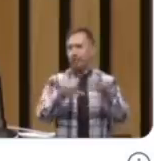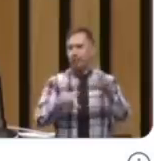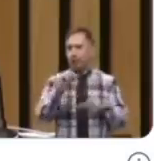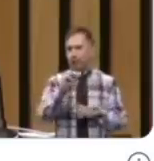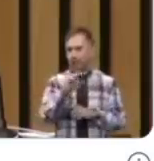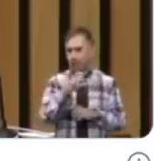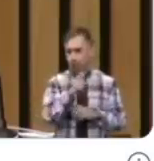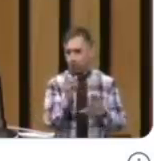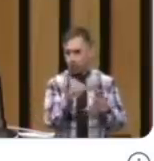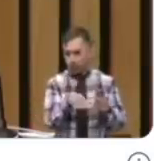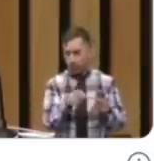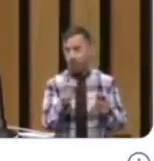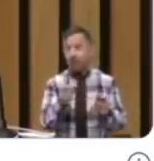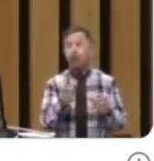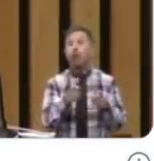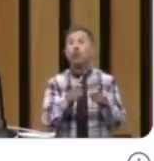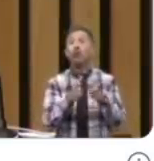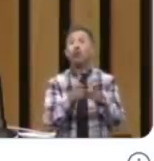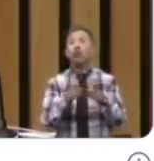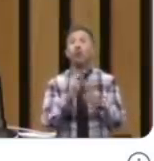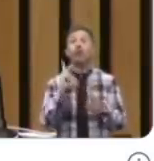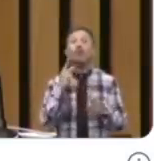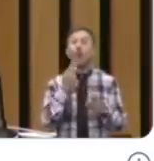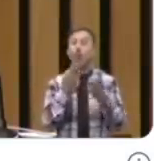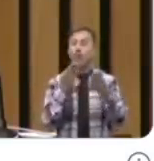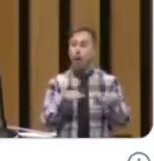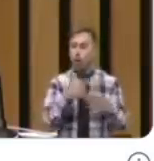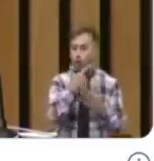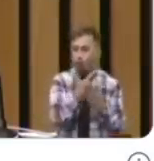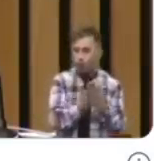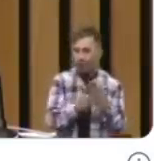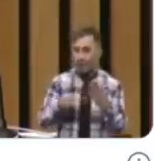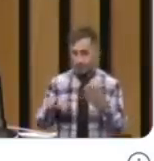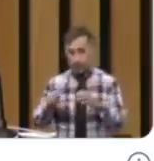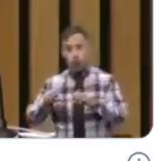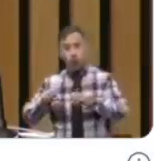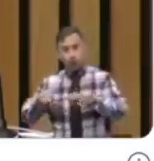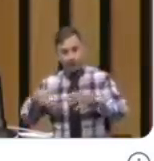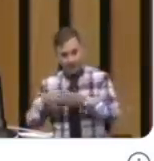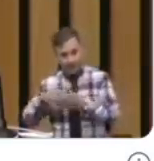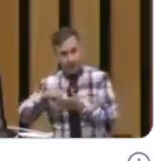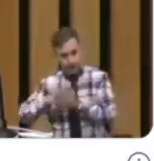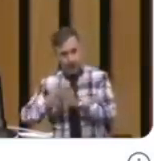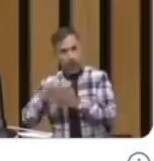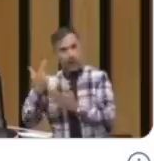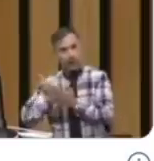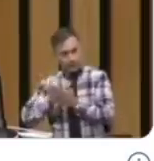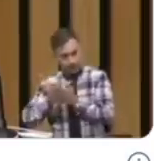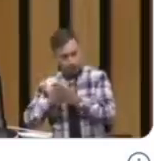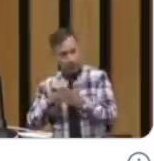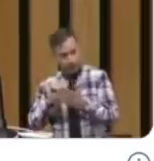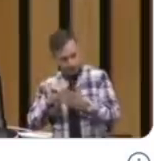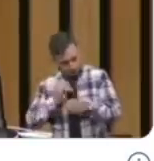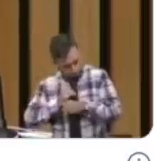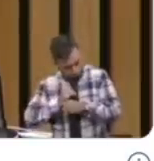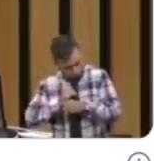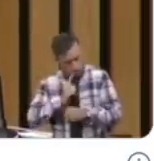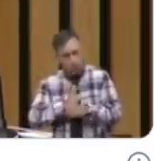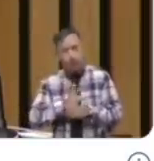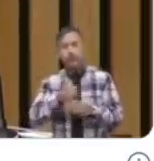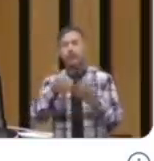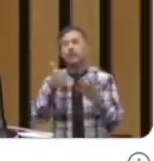flujo de las cuentas del partido cosa que sí hizo la unidad técnica de fiscalización identificó que 6